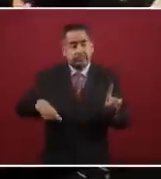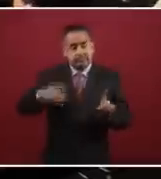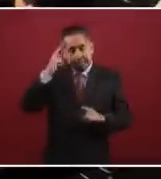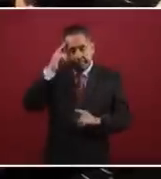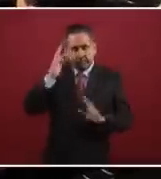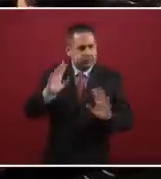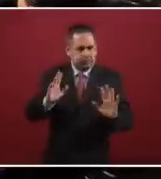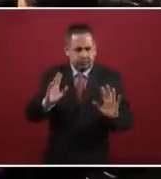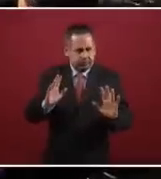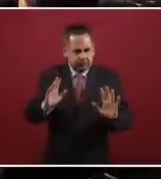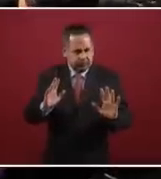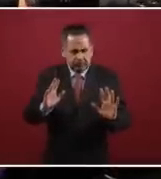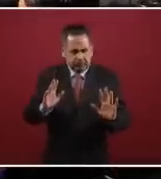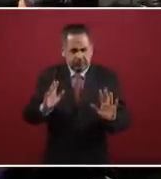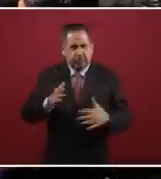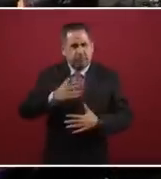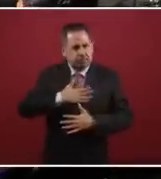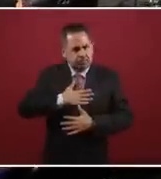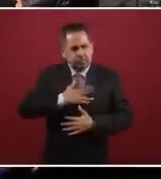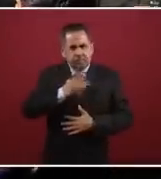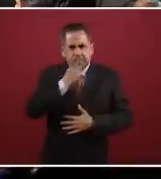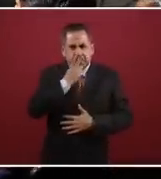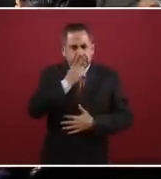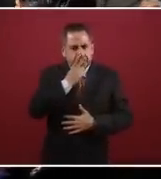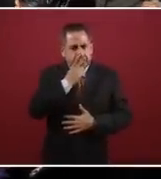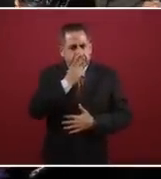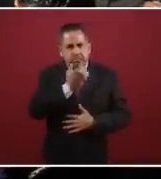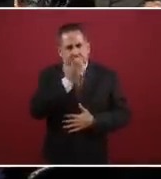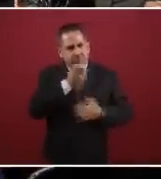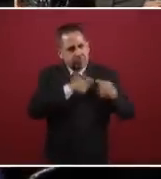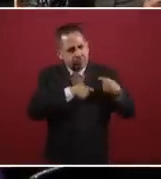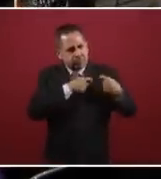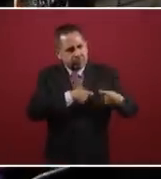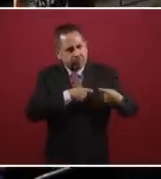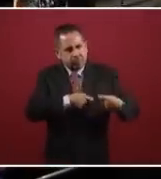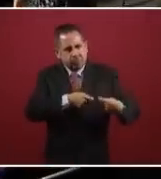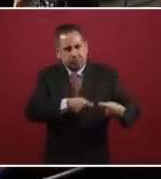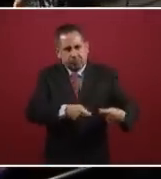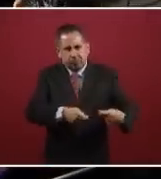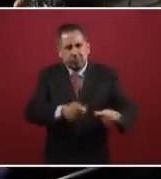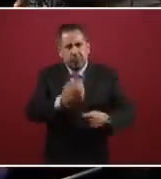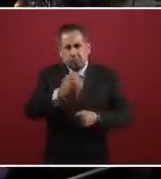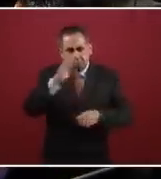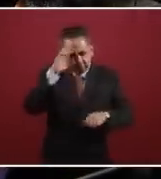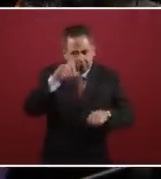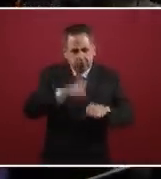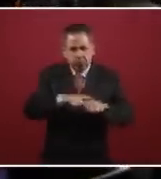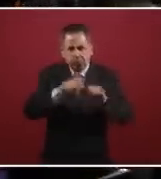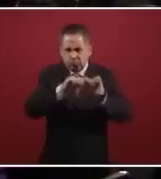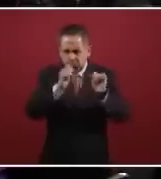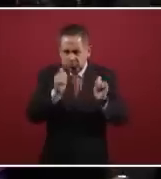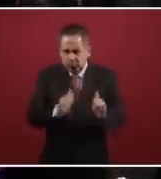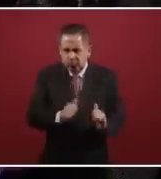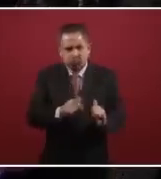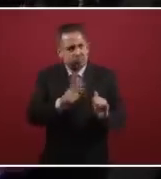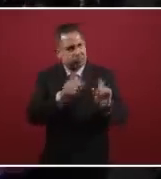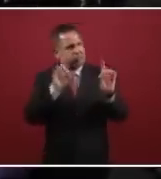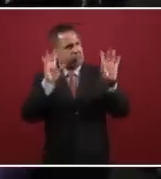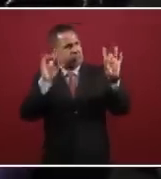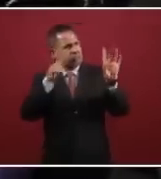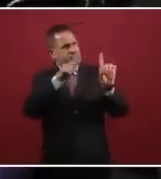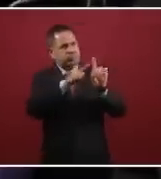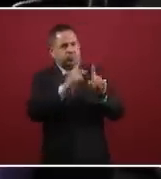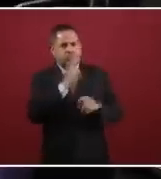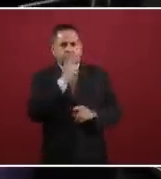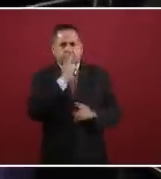Es parte de nuestro patrimonio cultural, artístico, tenemos que